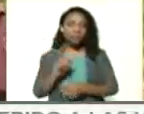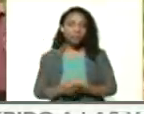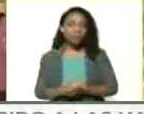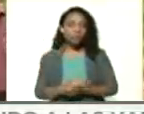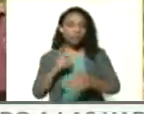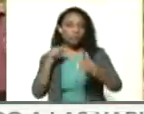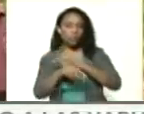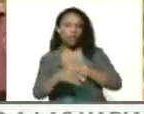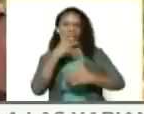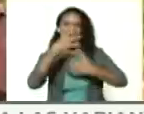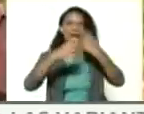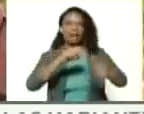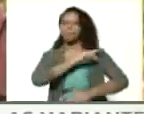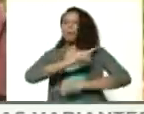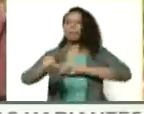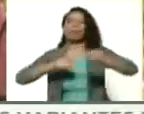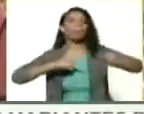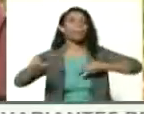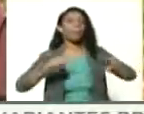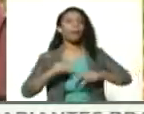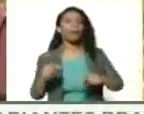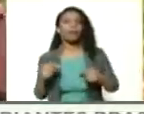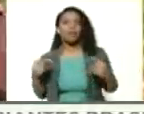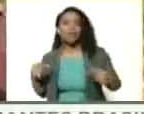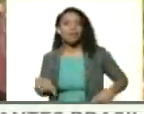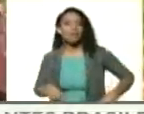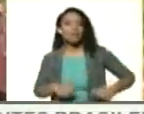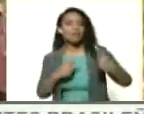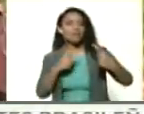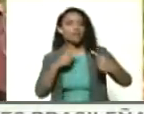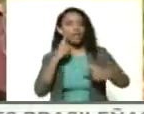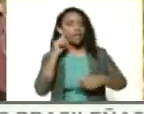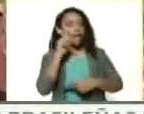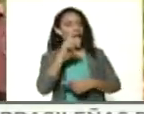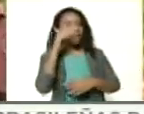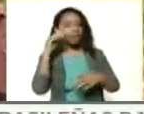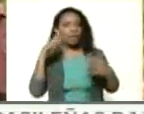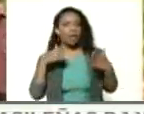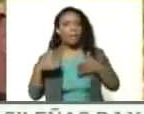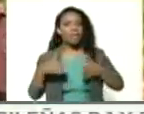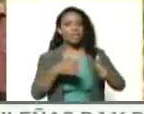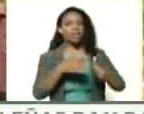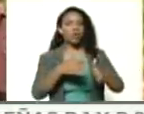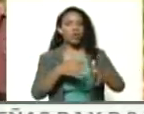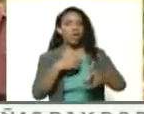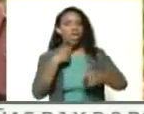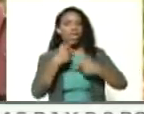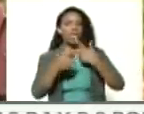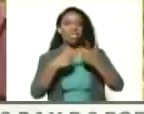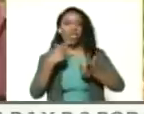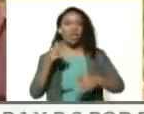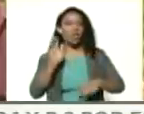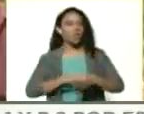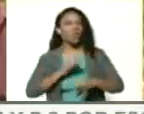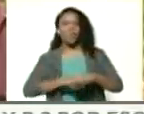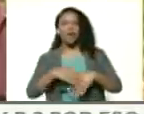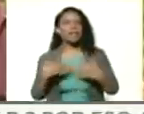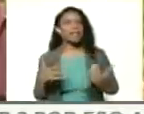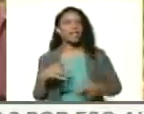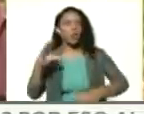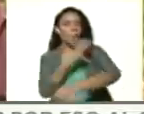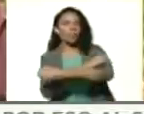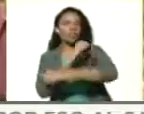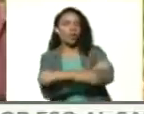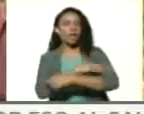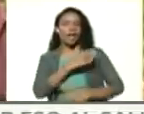Entró dando gritos y órdenes. Nos cruzamos en un pasillo. No me saludó y despotricaba que cómo era posible que la oligarquía